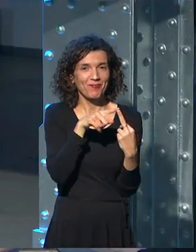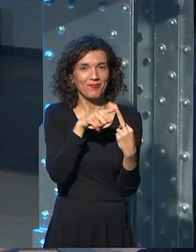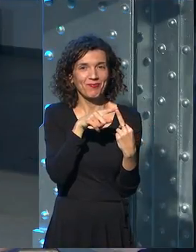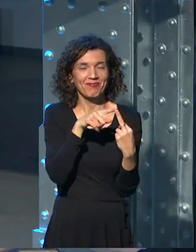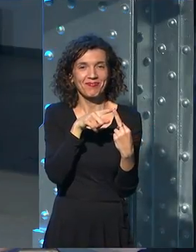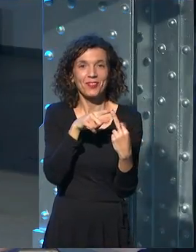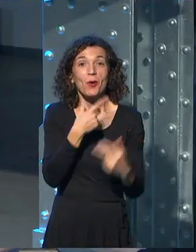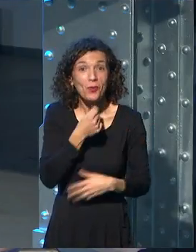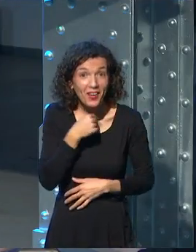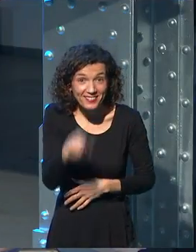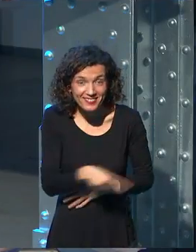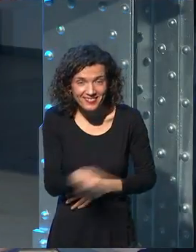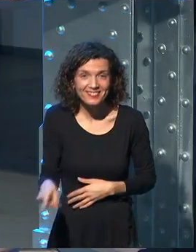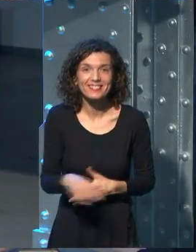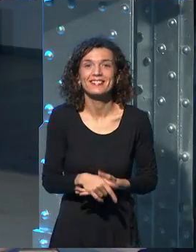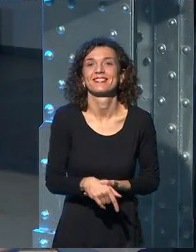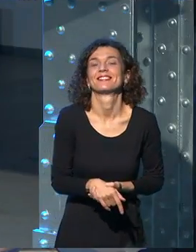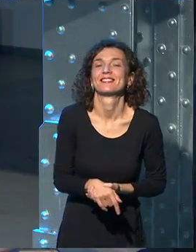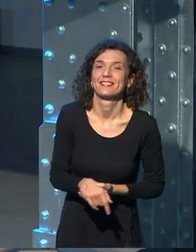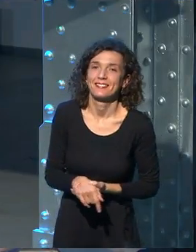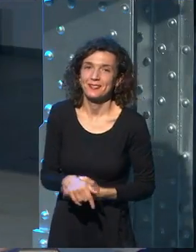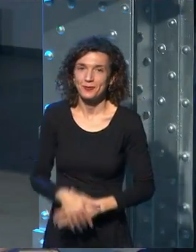No os ha gustado nada el juego. Vale.